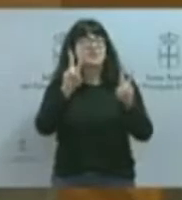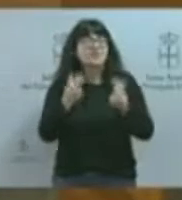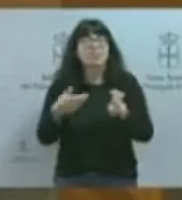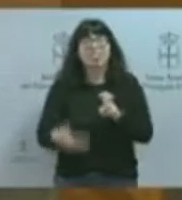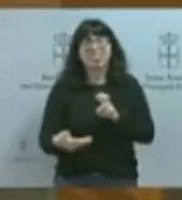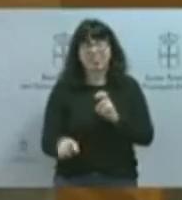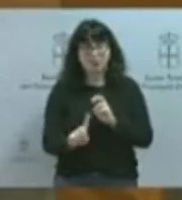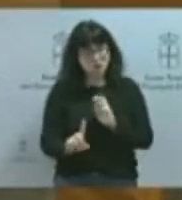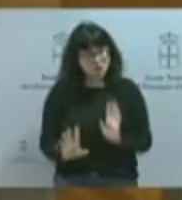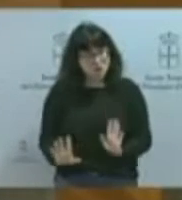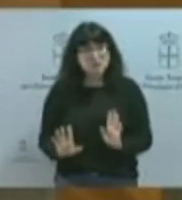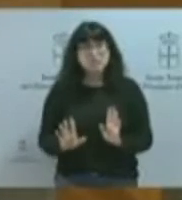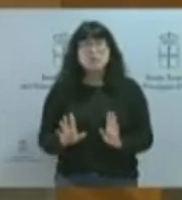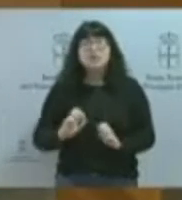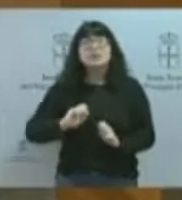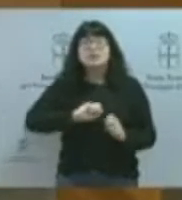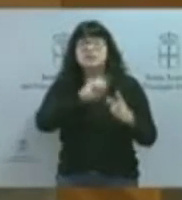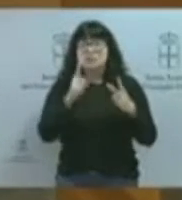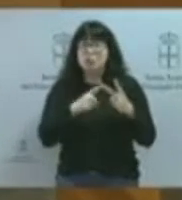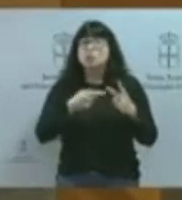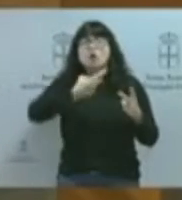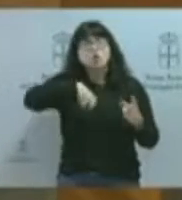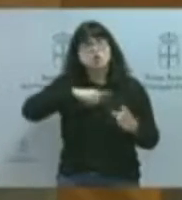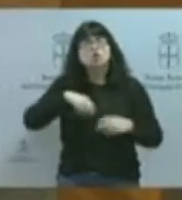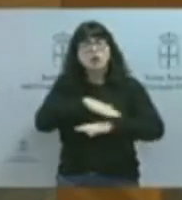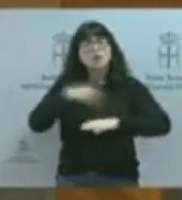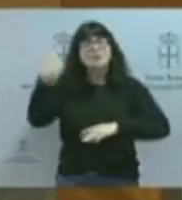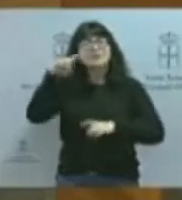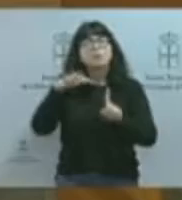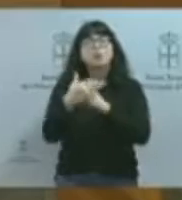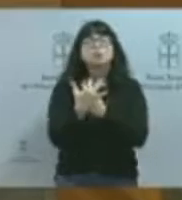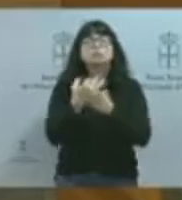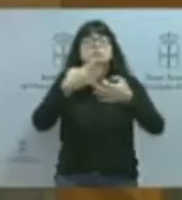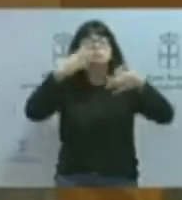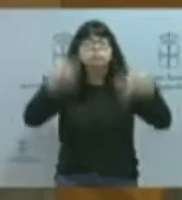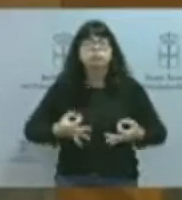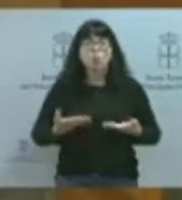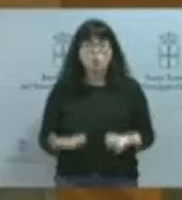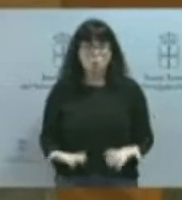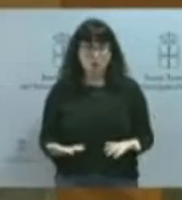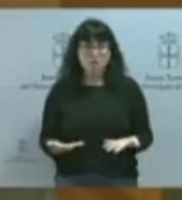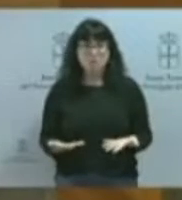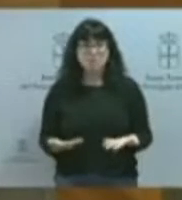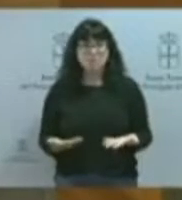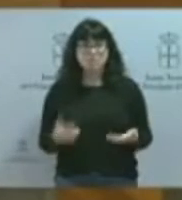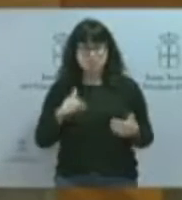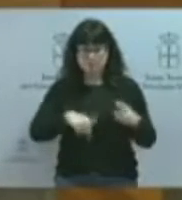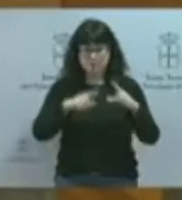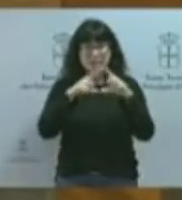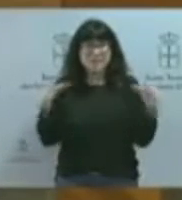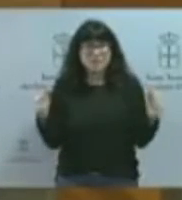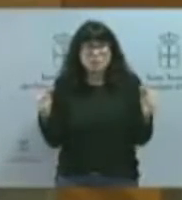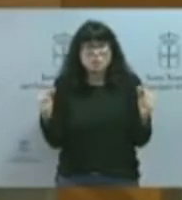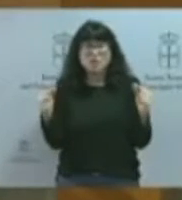este Gobierno es conscientes de la realidad. Y es que por nosotros mismos, es decir, solo Asturias, no puede afrontar el problema de la